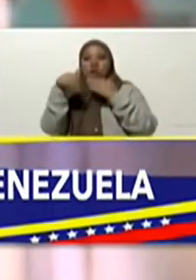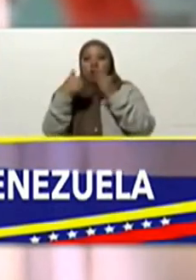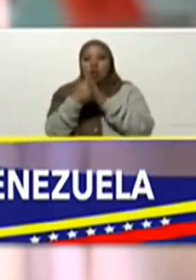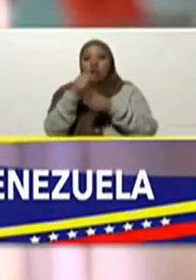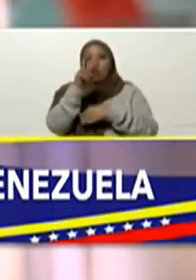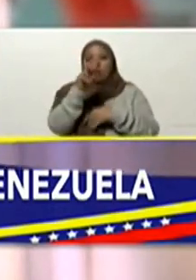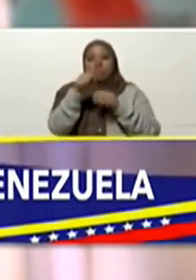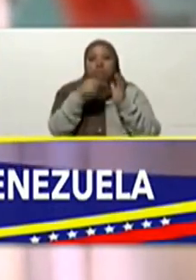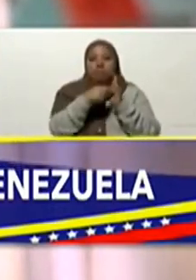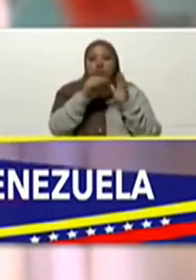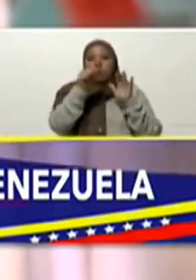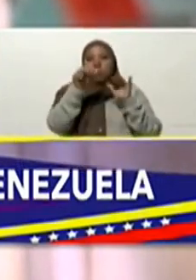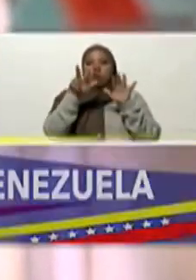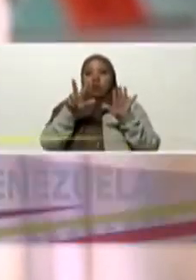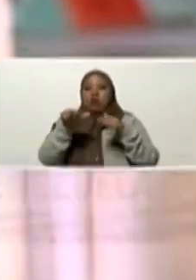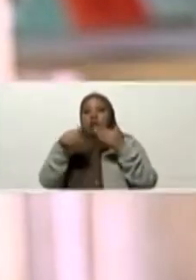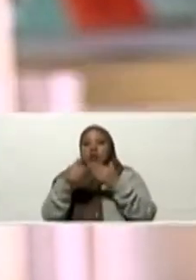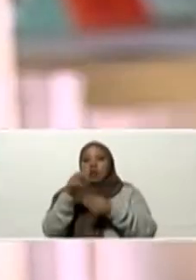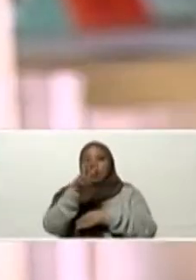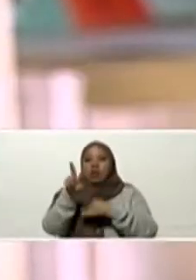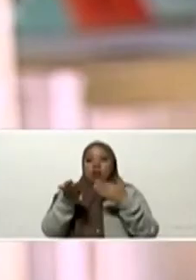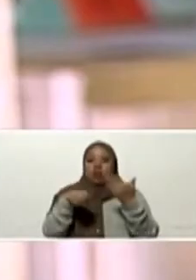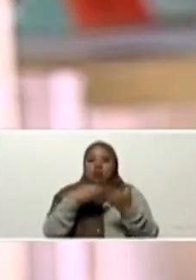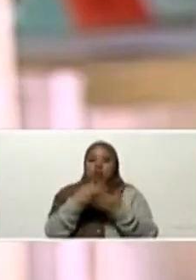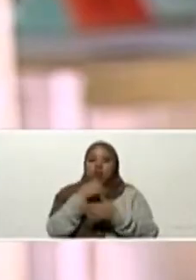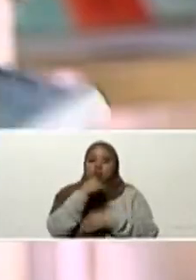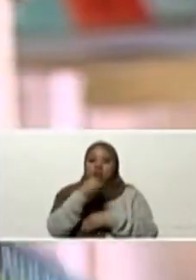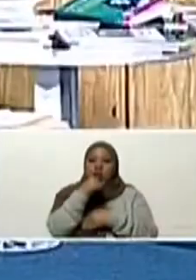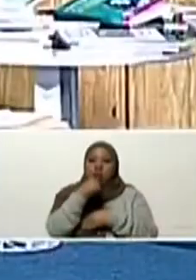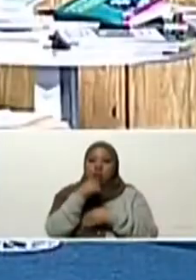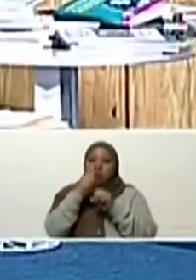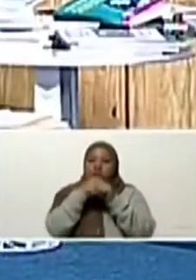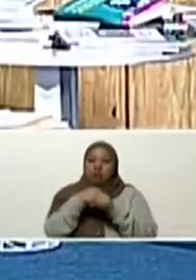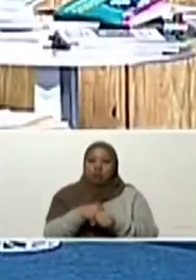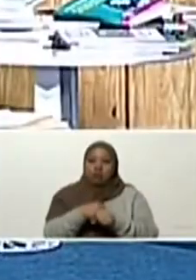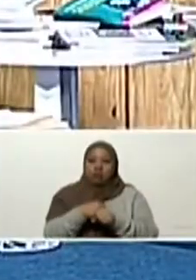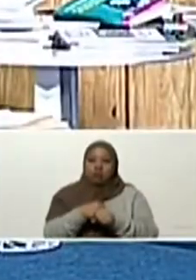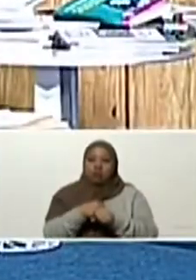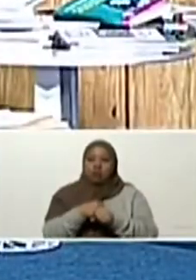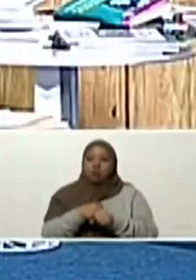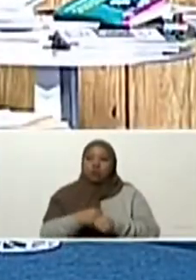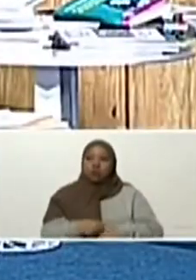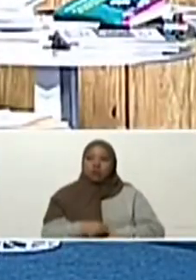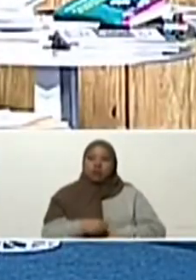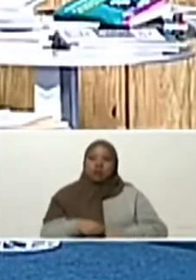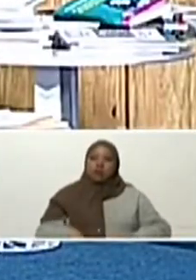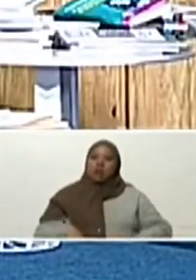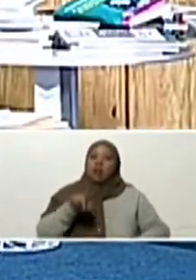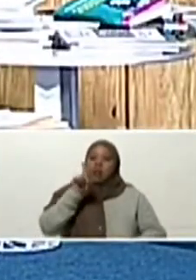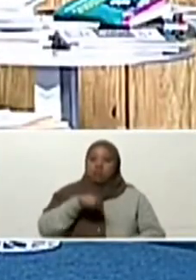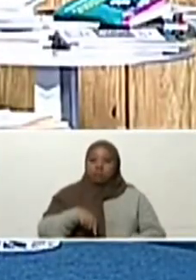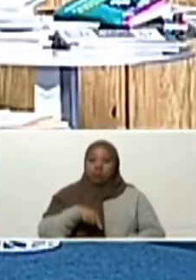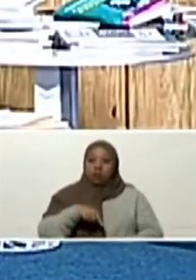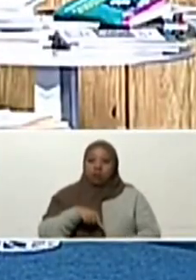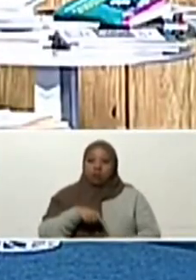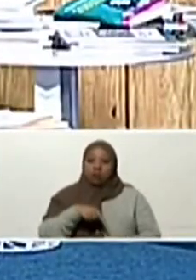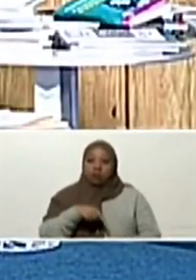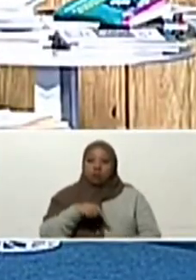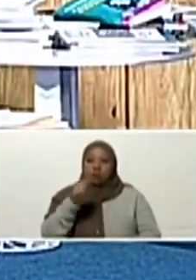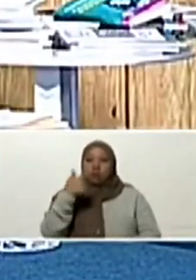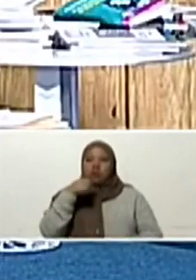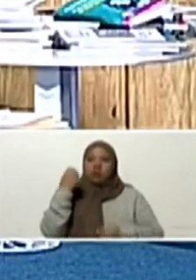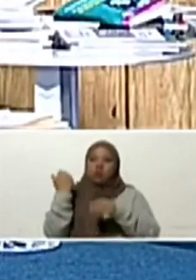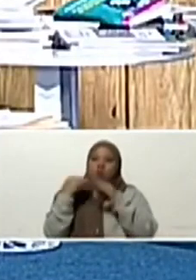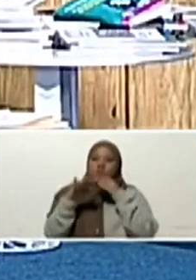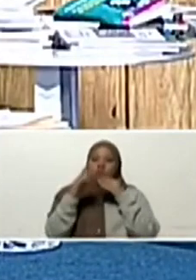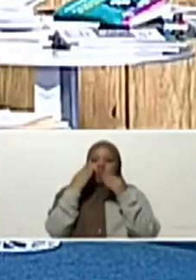1810-1823, de José Marcial Ramos Guede. Excelente. También, este lo edité hoy, lo